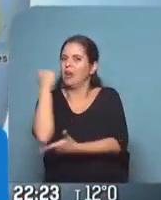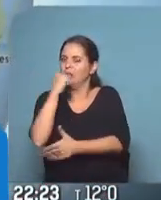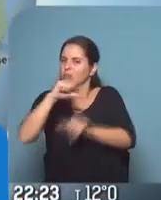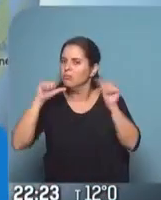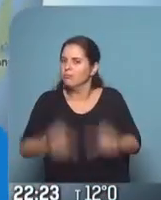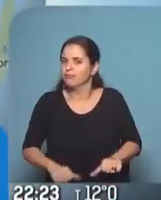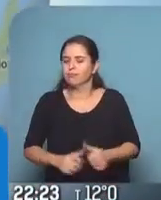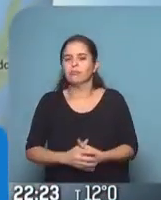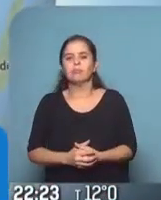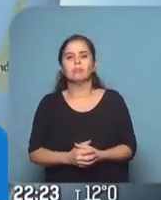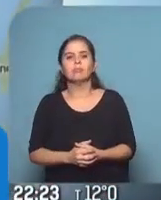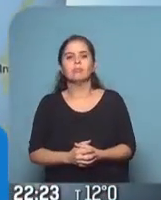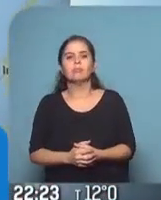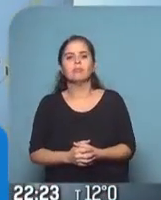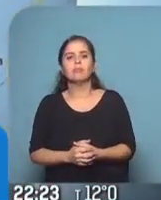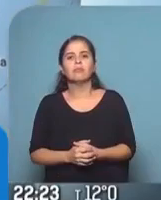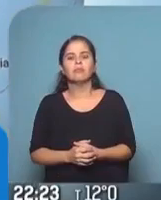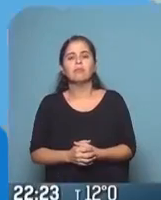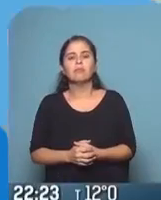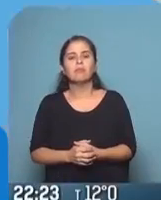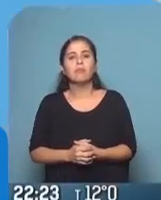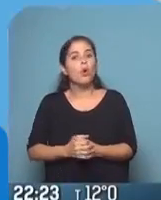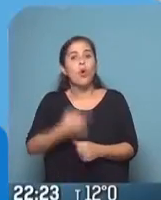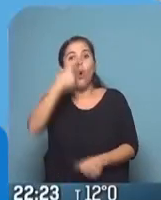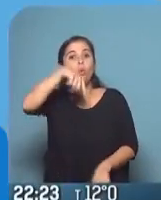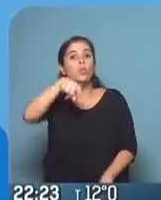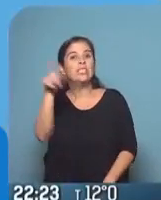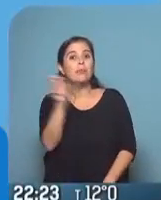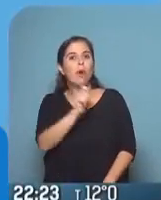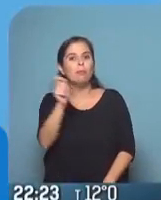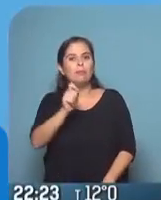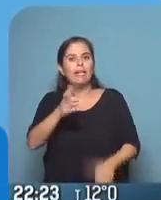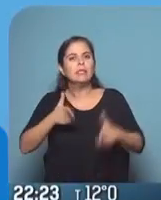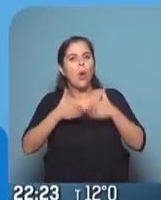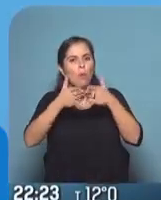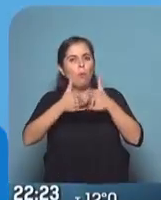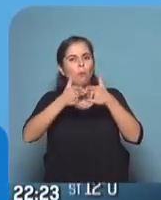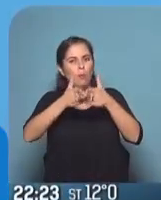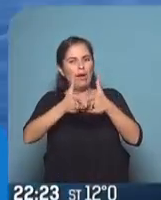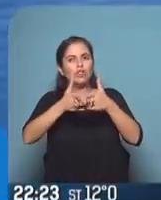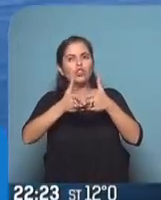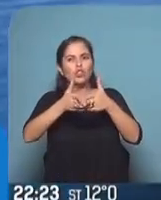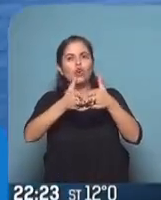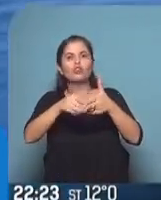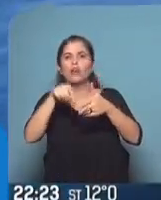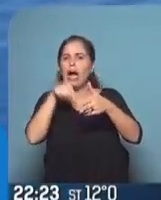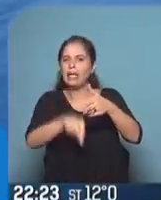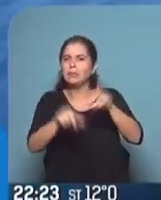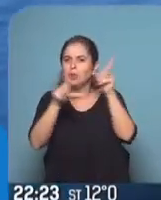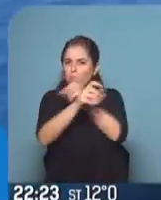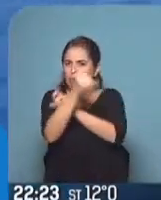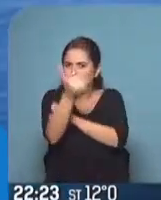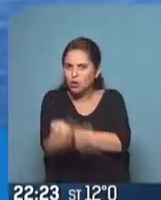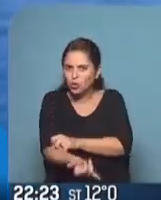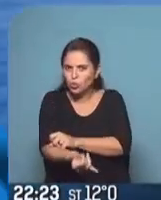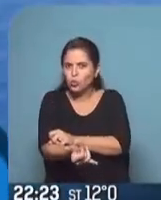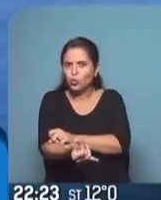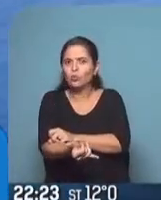Una serie de incidentes que afectaron en el último mes a buques tanques en el área del Golfo de Omán, de los que Estados Unidos y Arabia